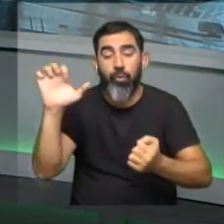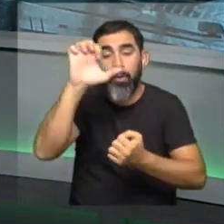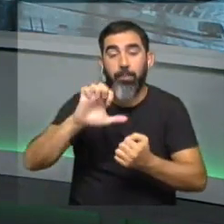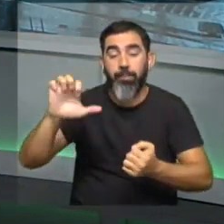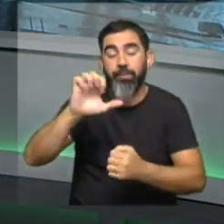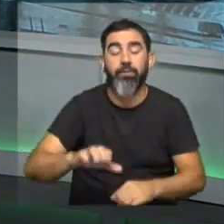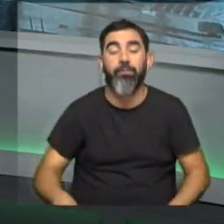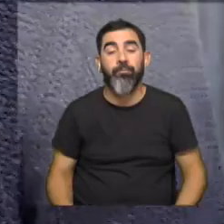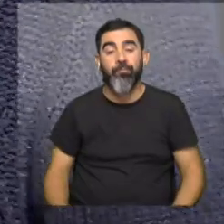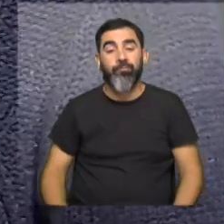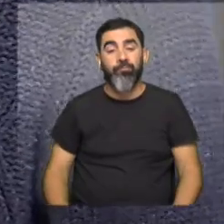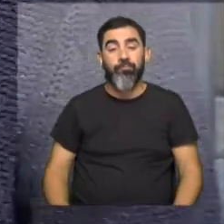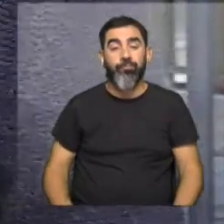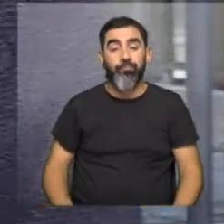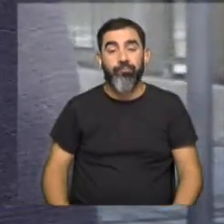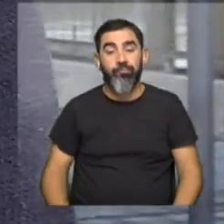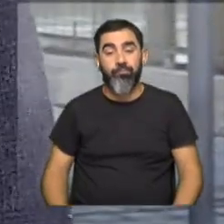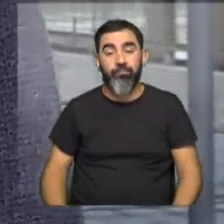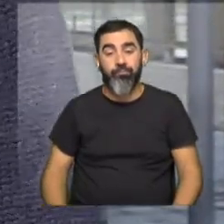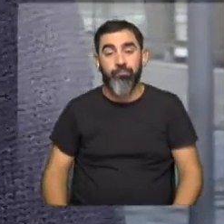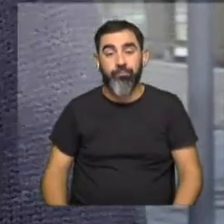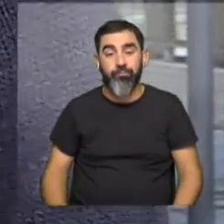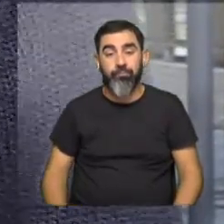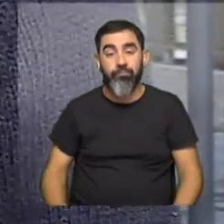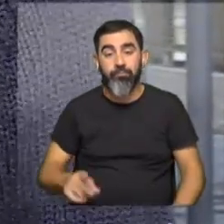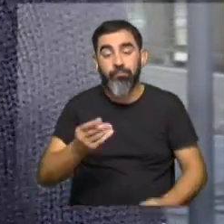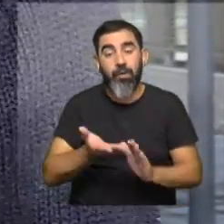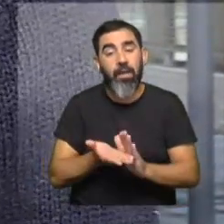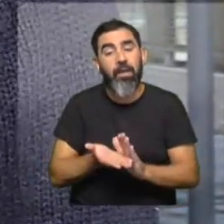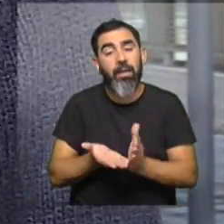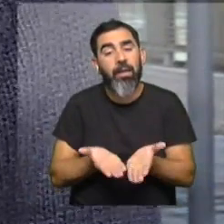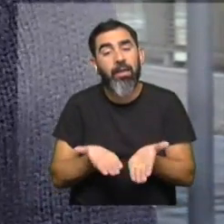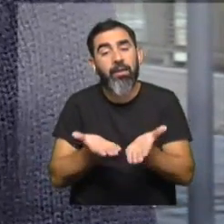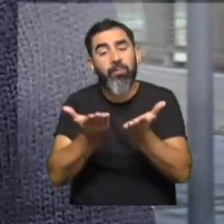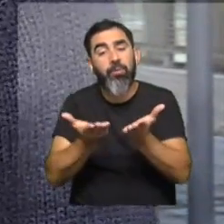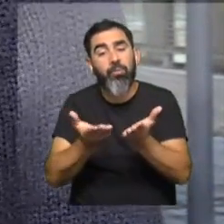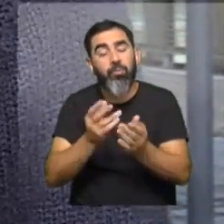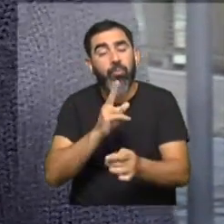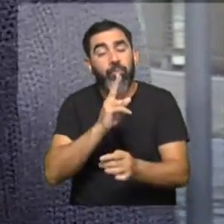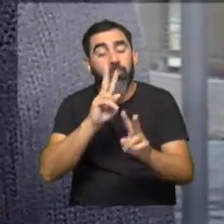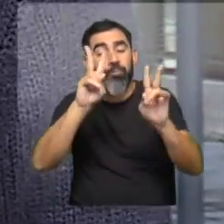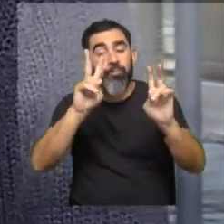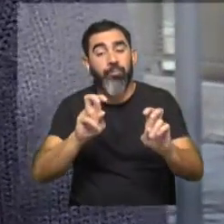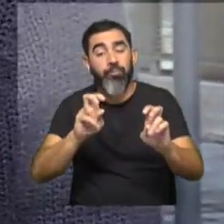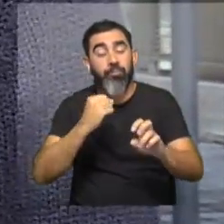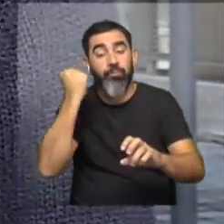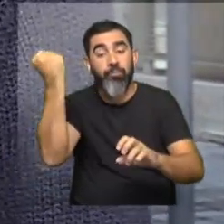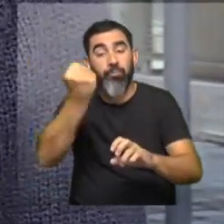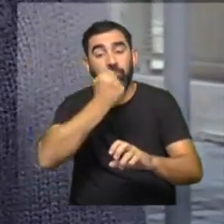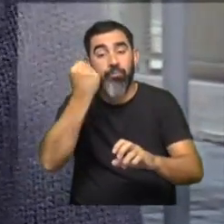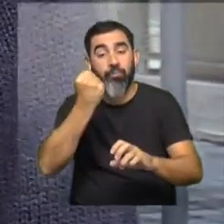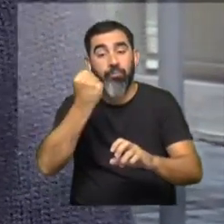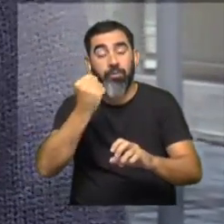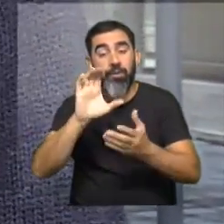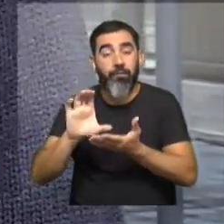largo plazo. Nosotros lo que decimos es que este crecimiento se da en el marco de una restricción muy importante en